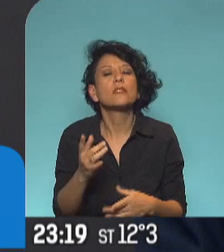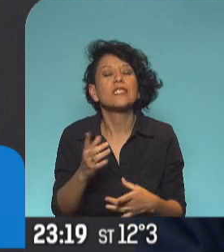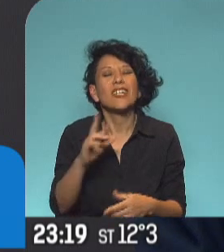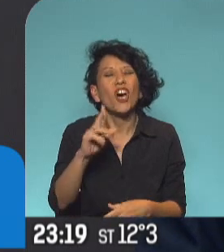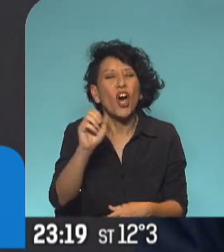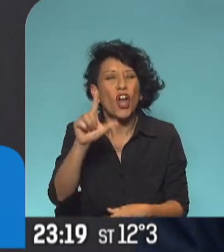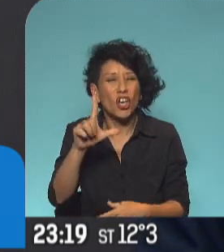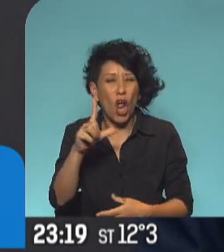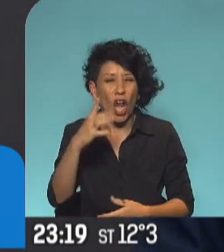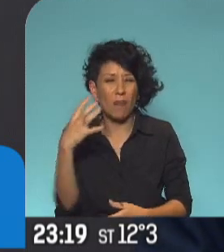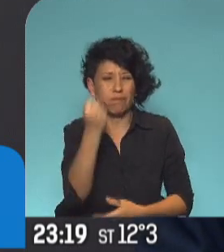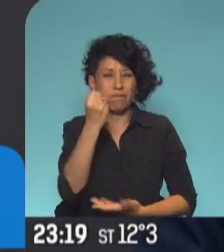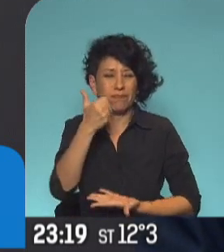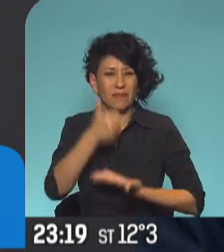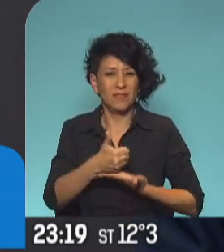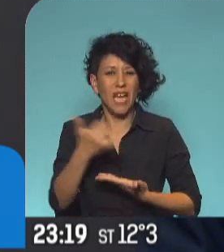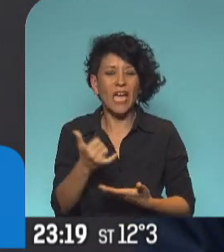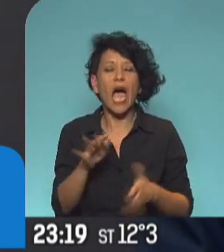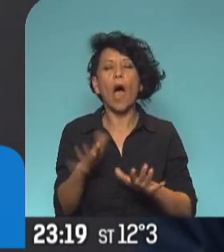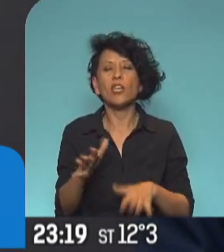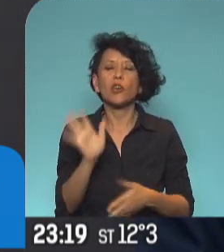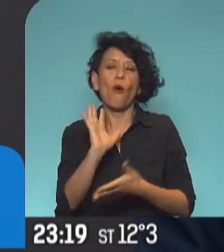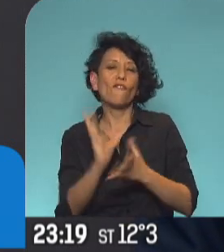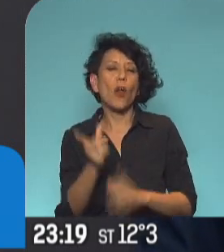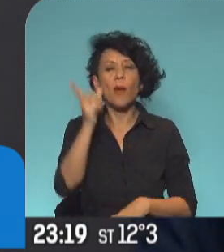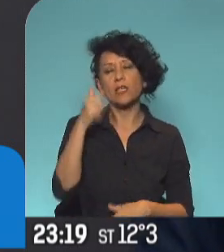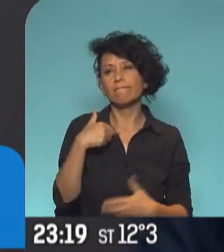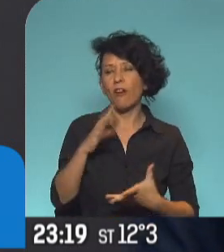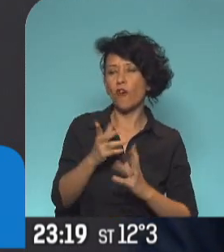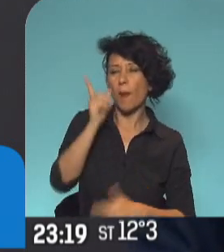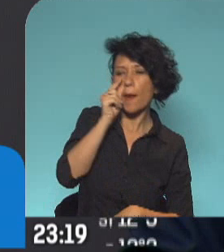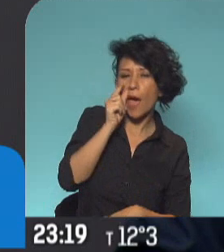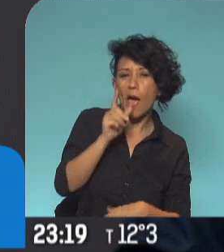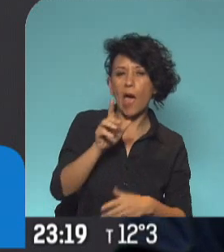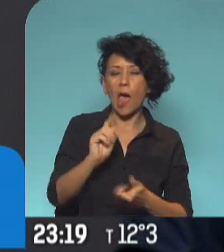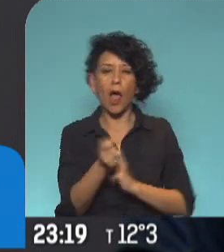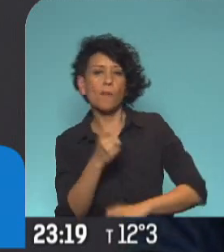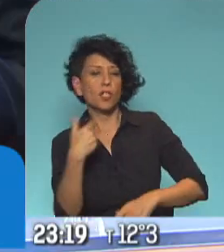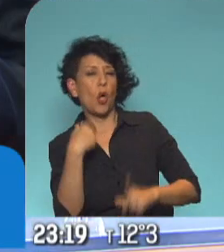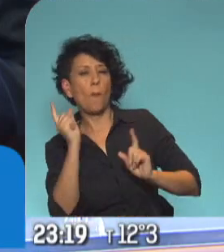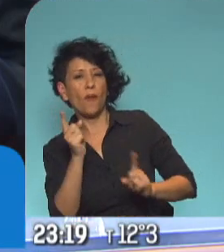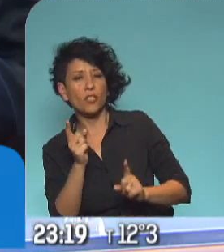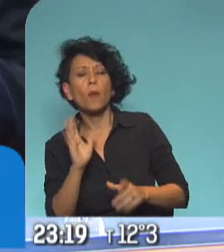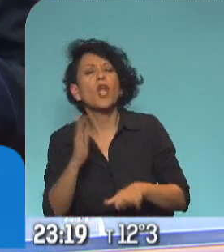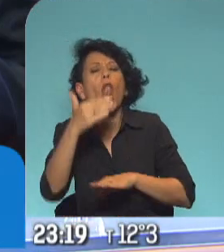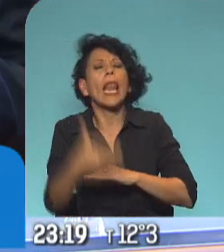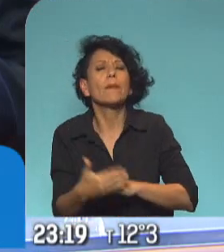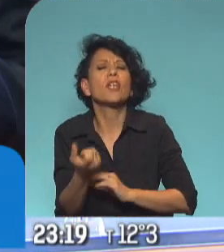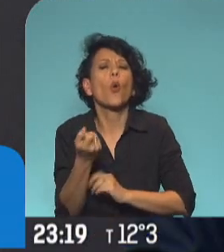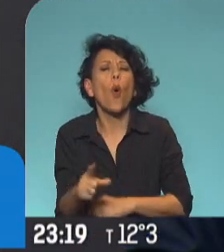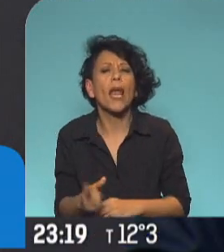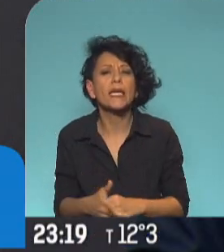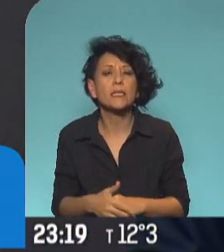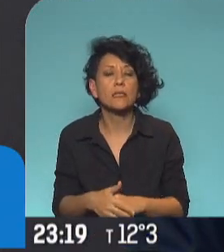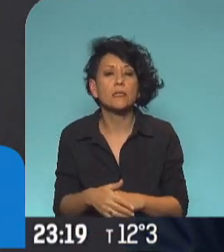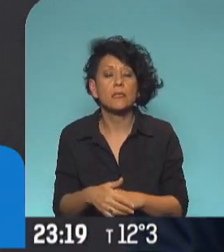En determinadas ocasiones estás actuando de padre o de profesor o lo que sea. Bueno, en este caso, Pero ¿cuál los es el políticos- límite, Alejandro? Bueno,